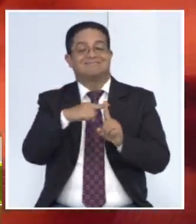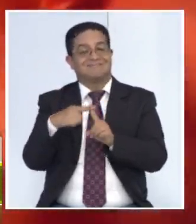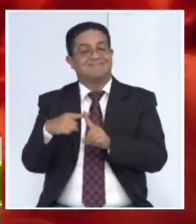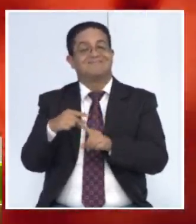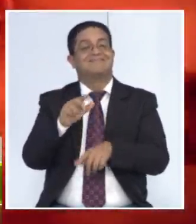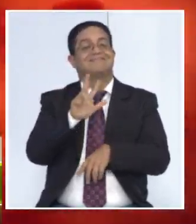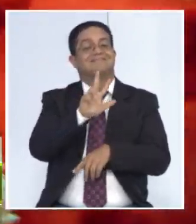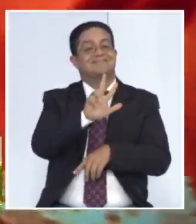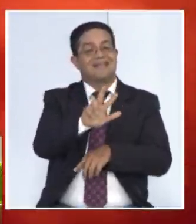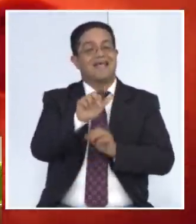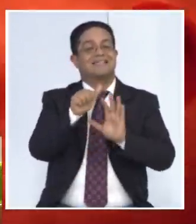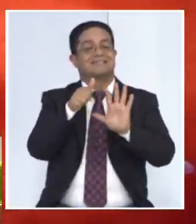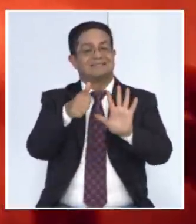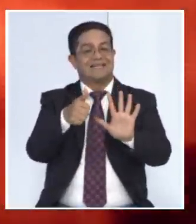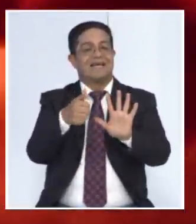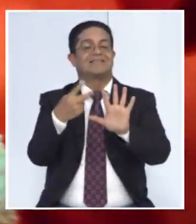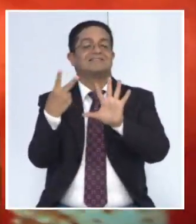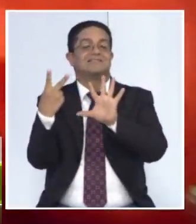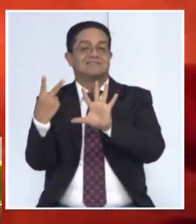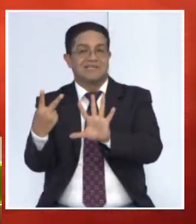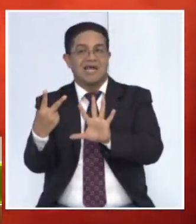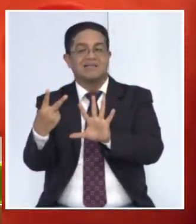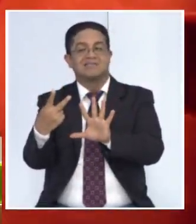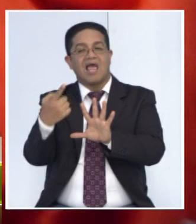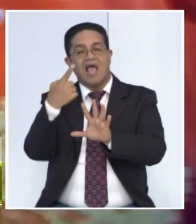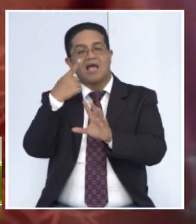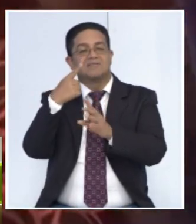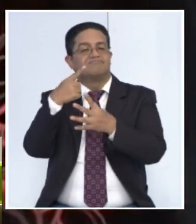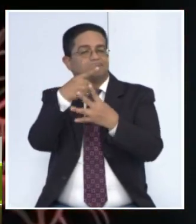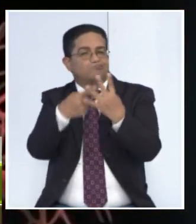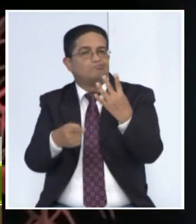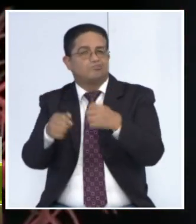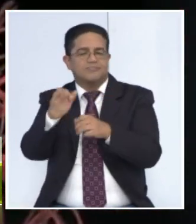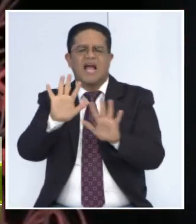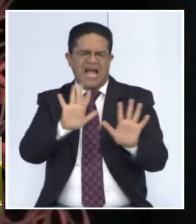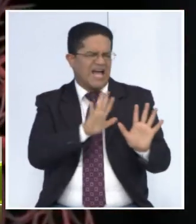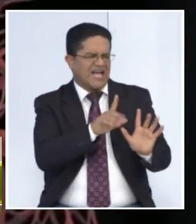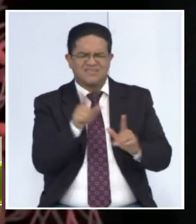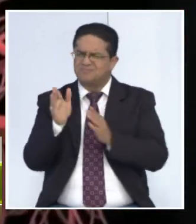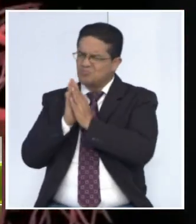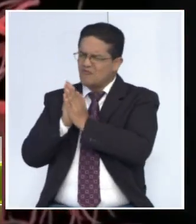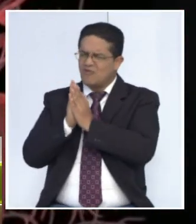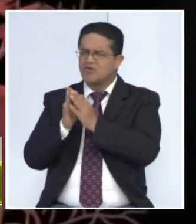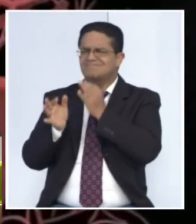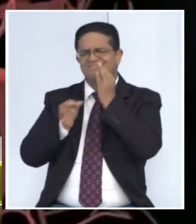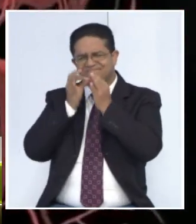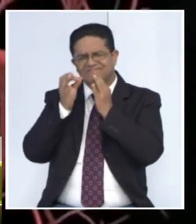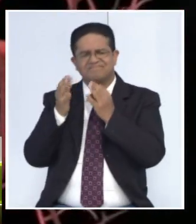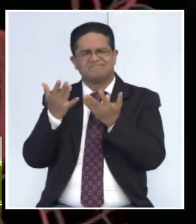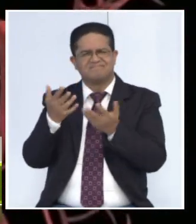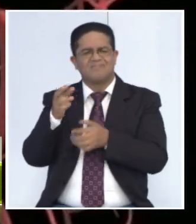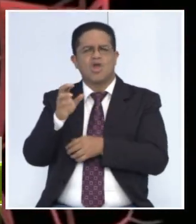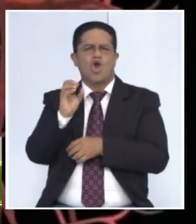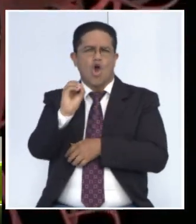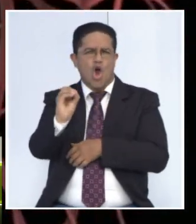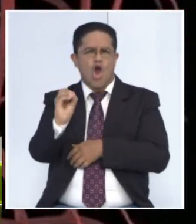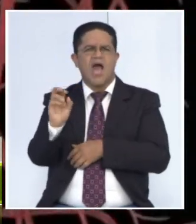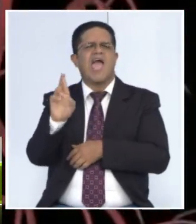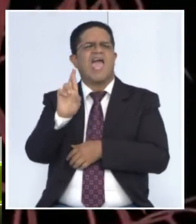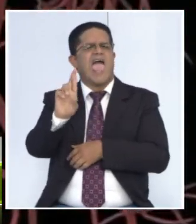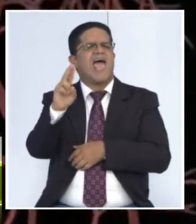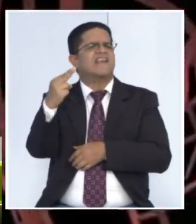367 antígenos. Además, hablemos sobre el factor RH, porque lo vemos, por ejemplo, O